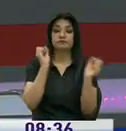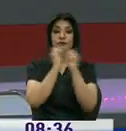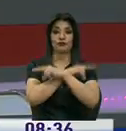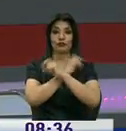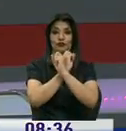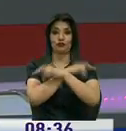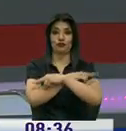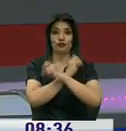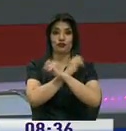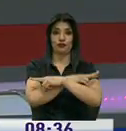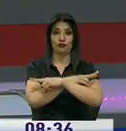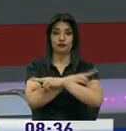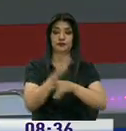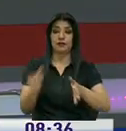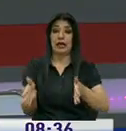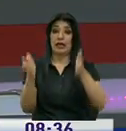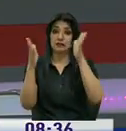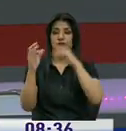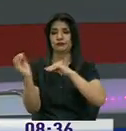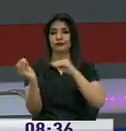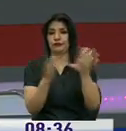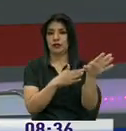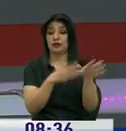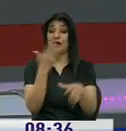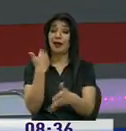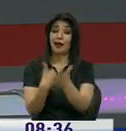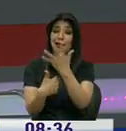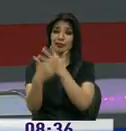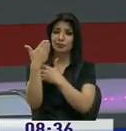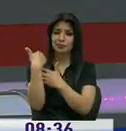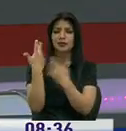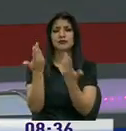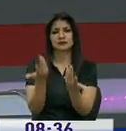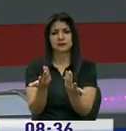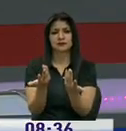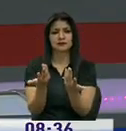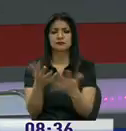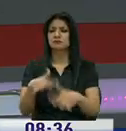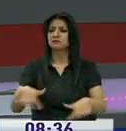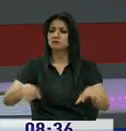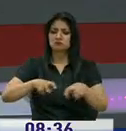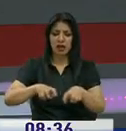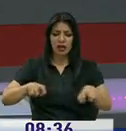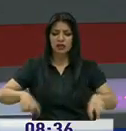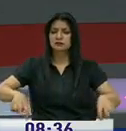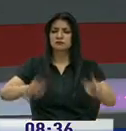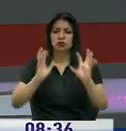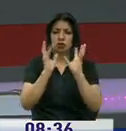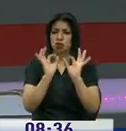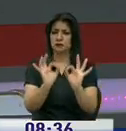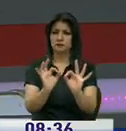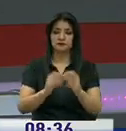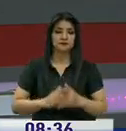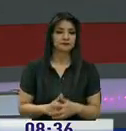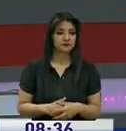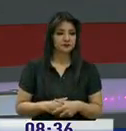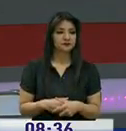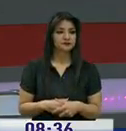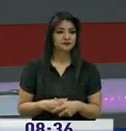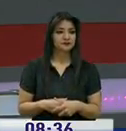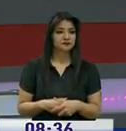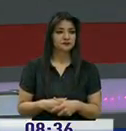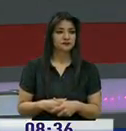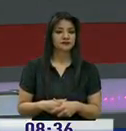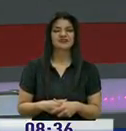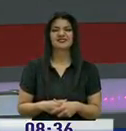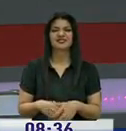hay estructuras abandonadas que algún día fueron bancas para embellecer el espacio estuvo poético eso no hubo